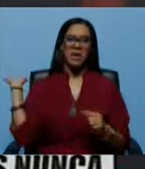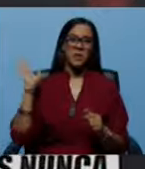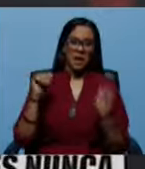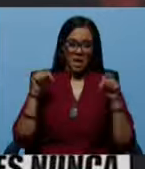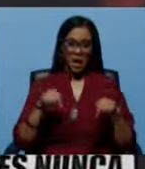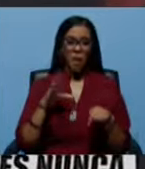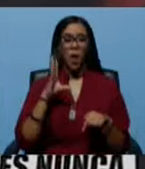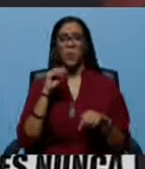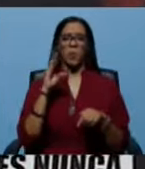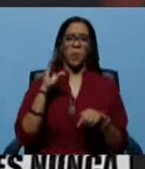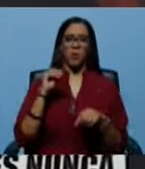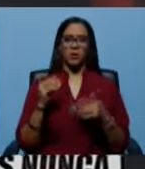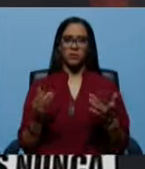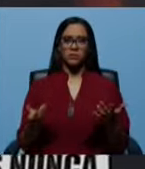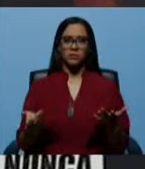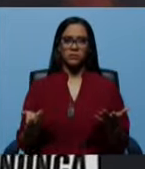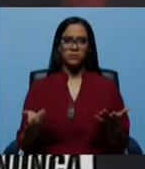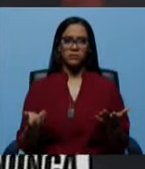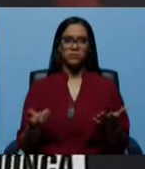¿ah?